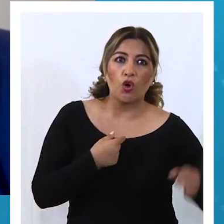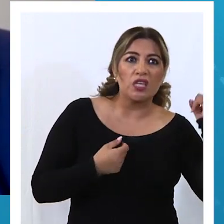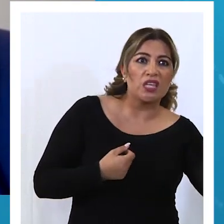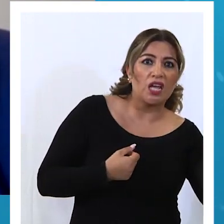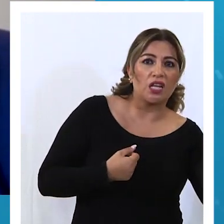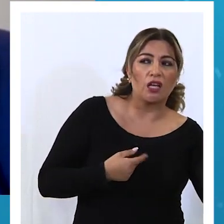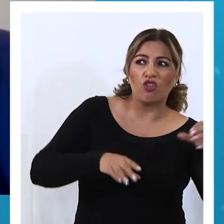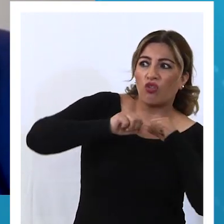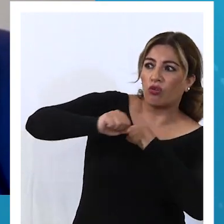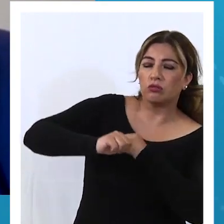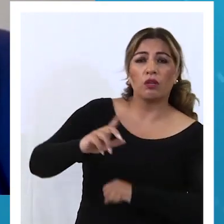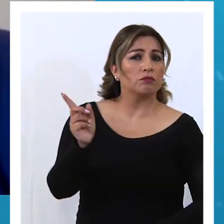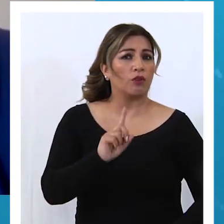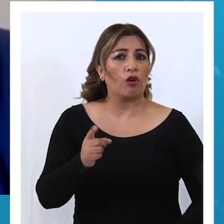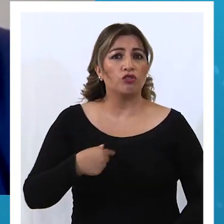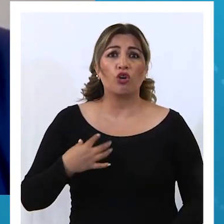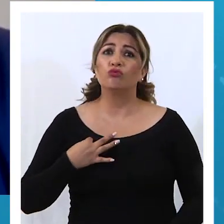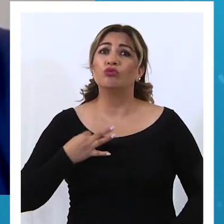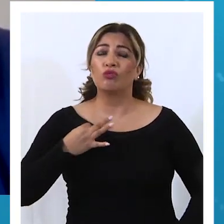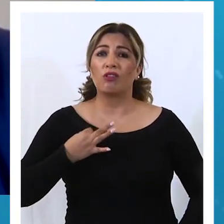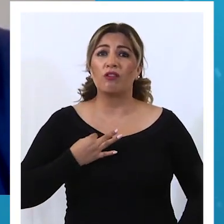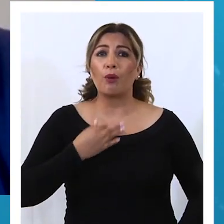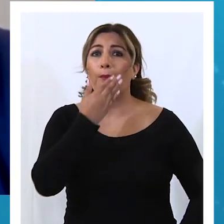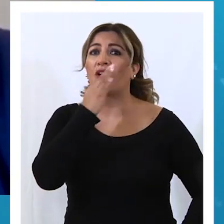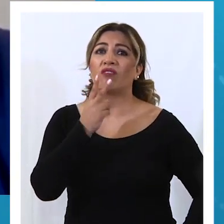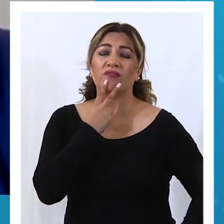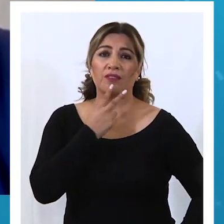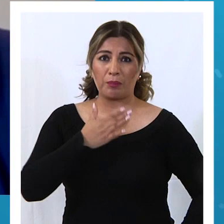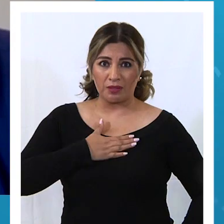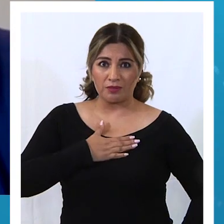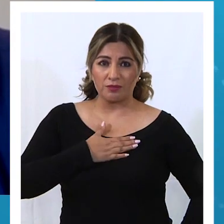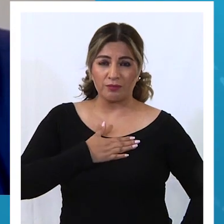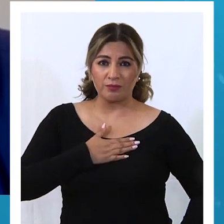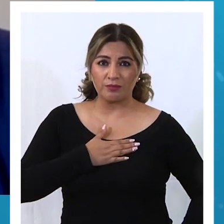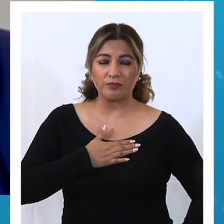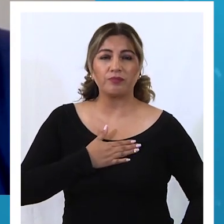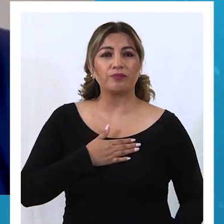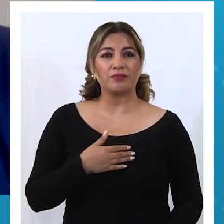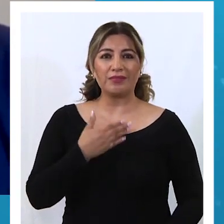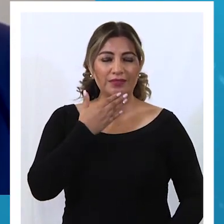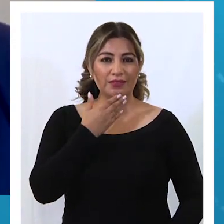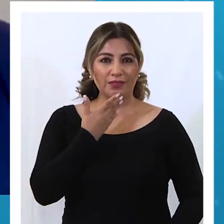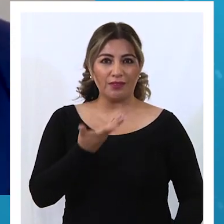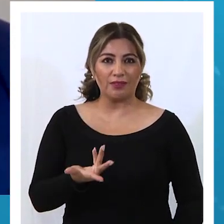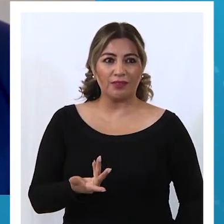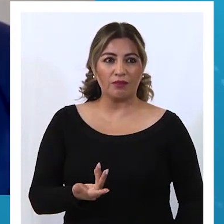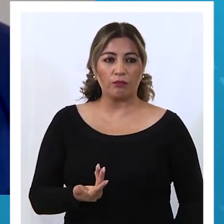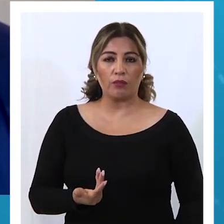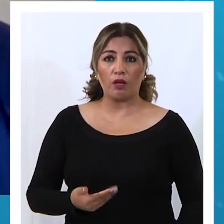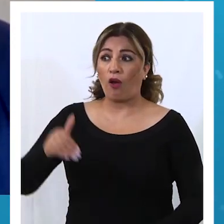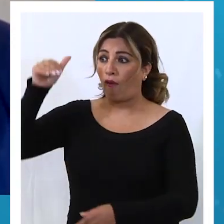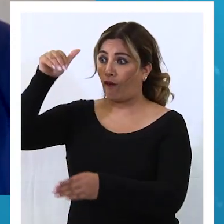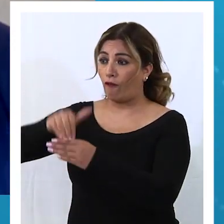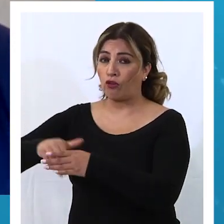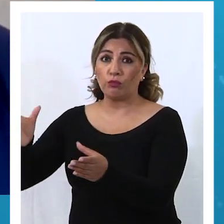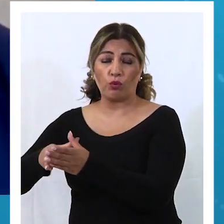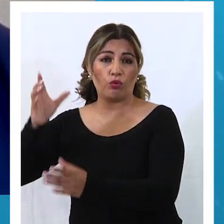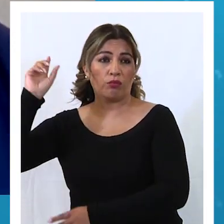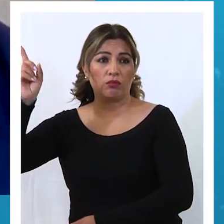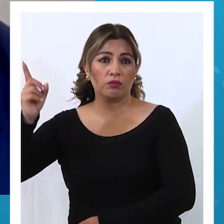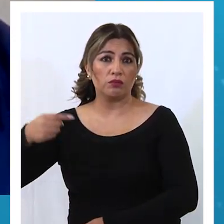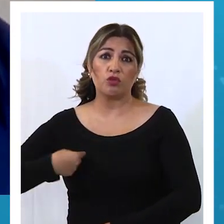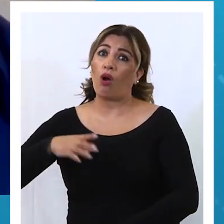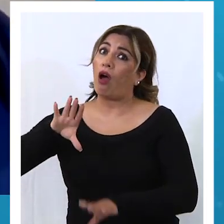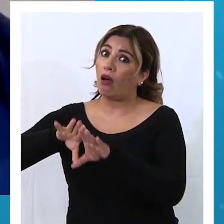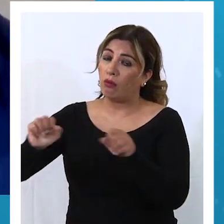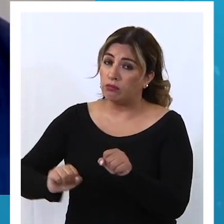eres comunista. Simplemente eres un ciudadano que quiere mejores condiciones de vida. Ujú. Y perfectamente puedes terminar votando por la derecha, aunque estés